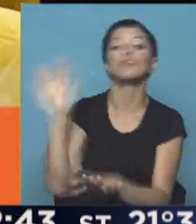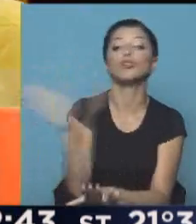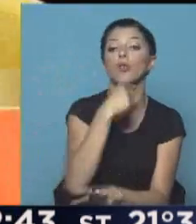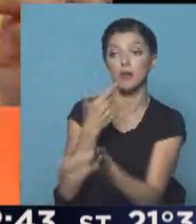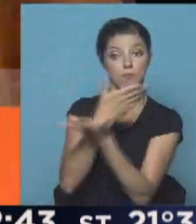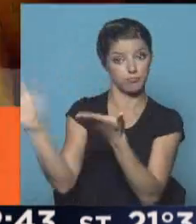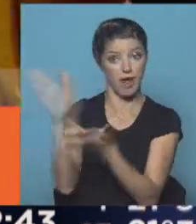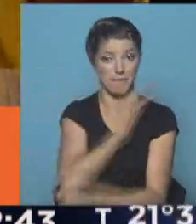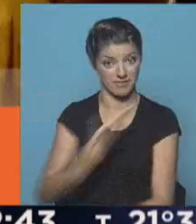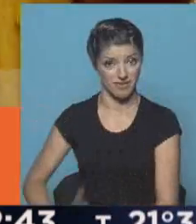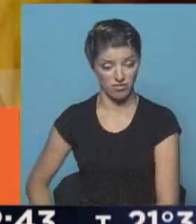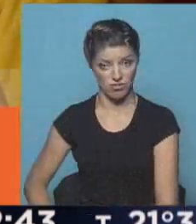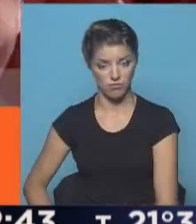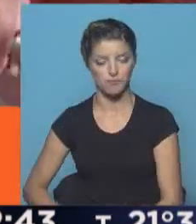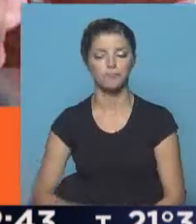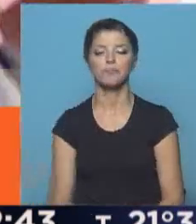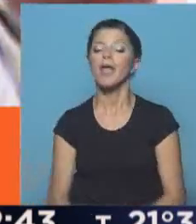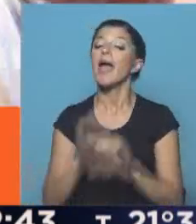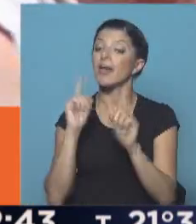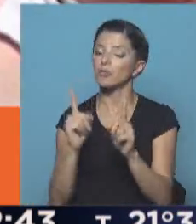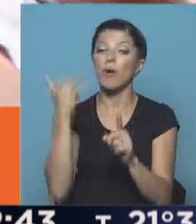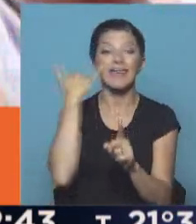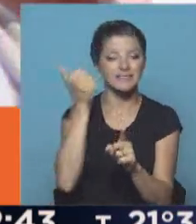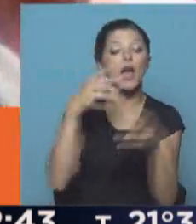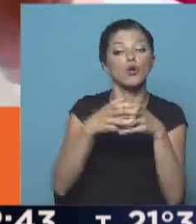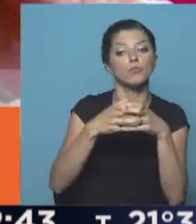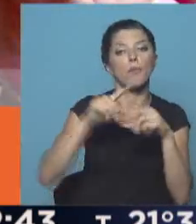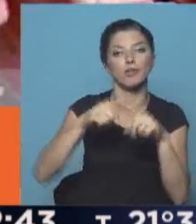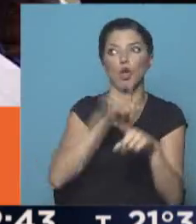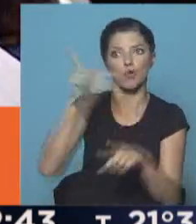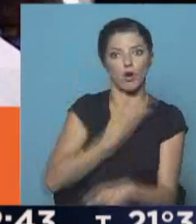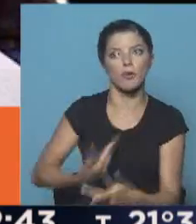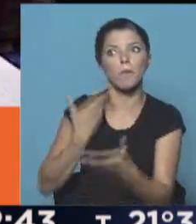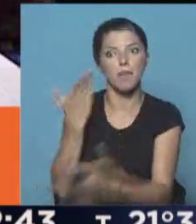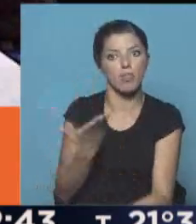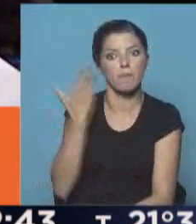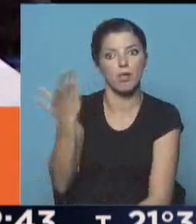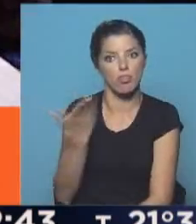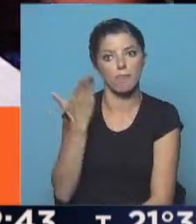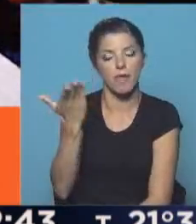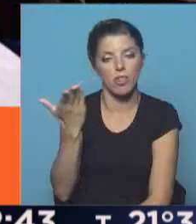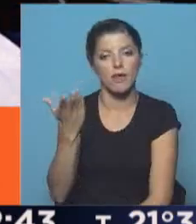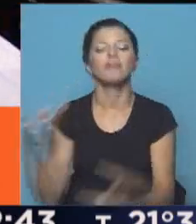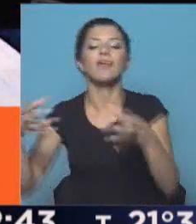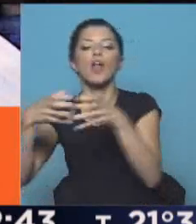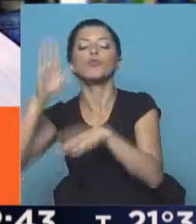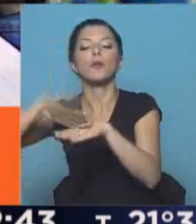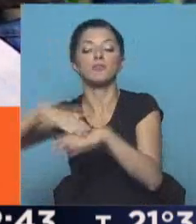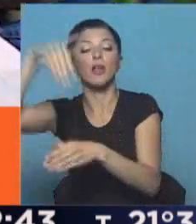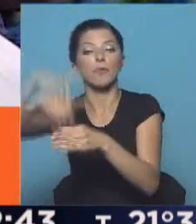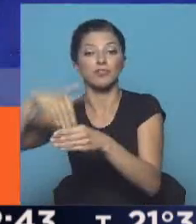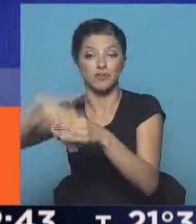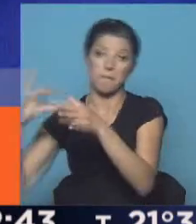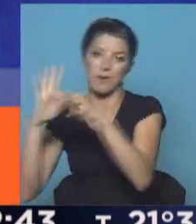Este instrumento, que viene siendo reclamado por la oposición, fue bloqueado por las autoridades electorales que dependen del